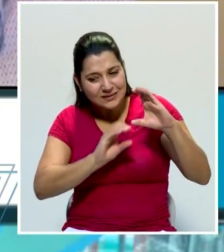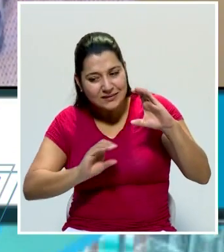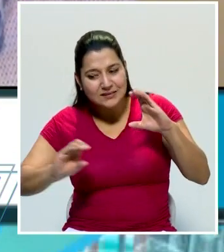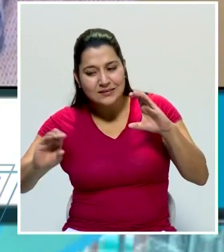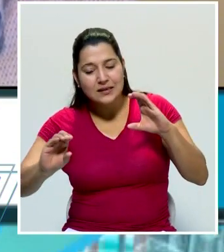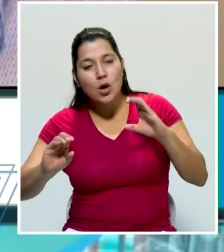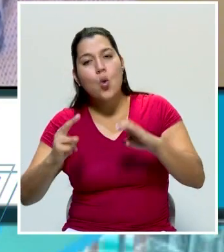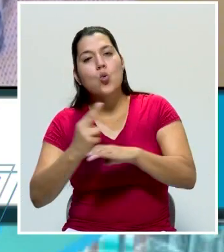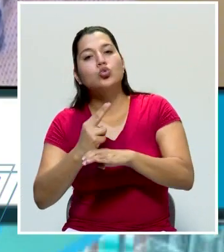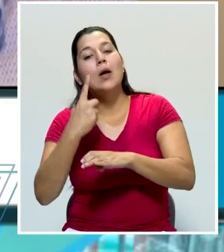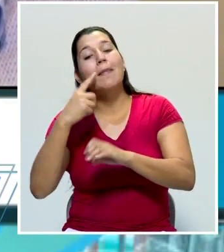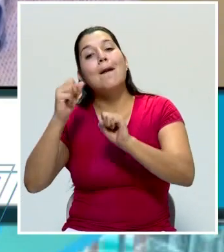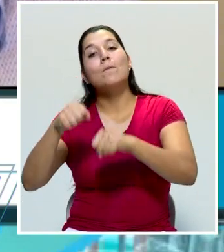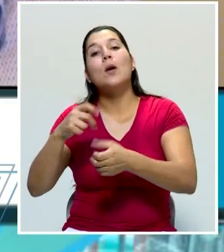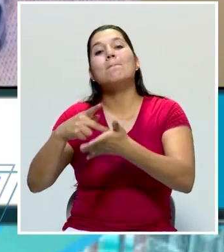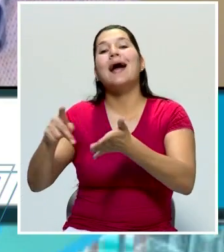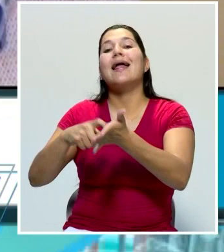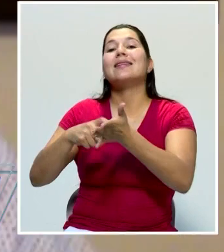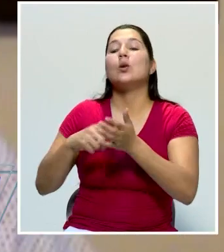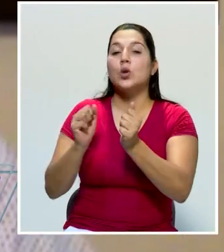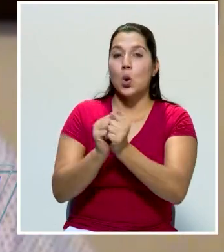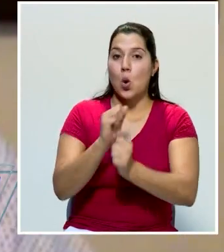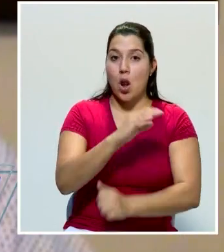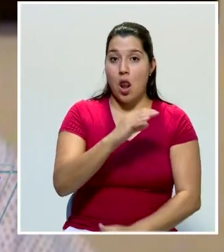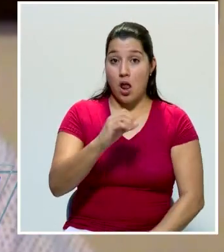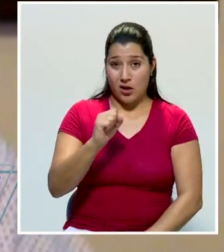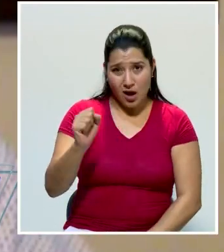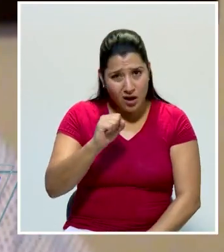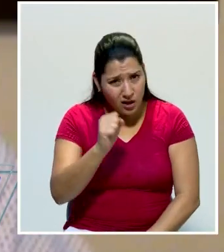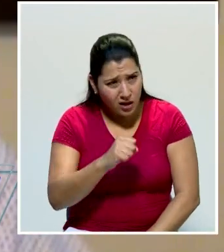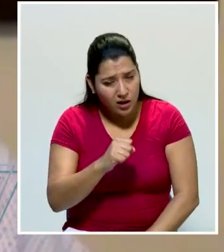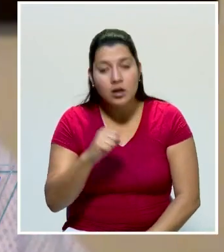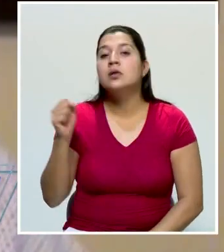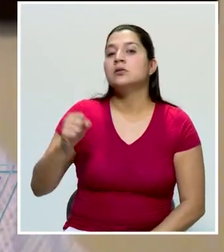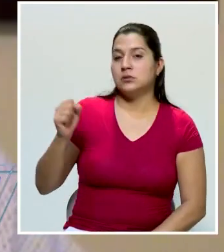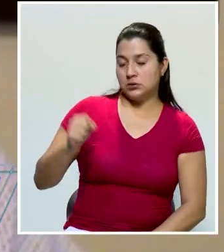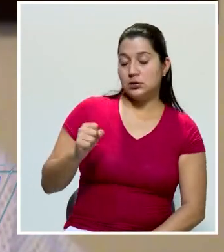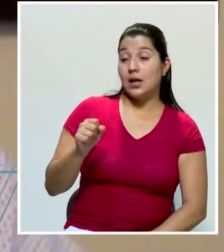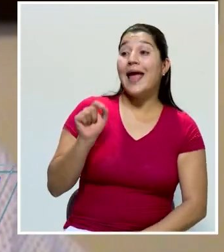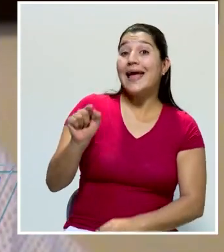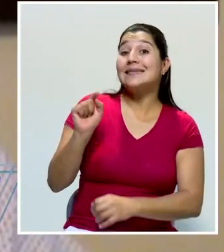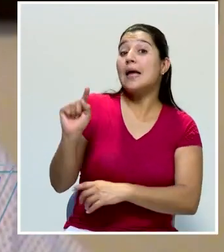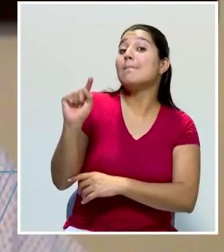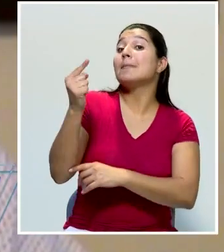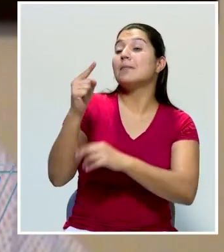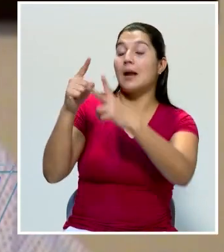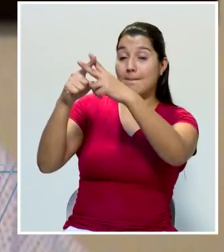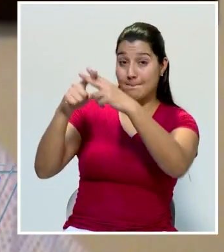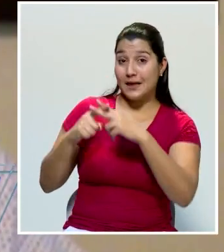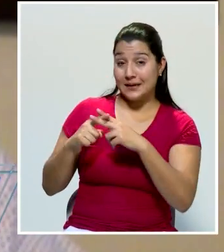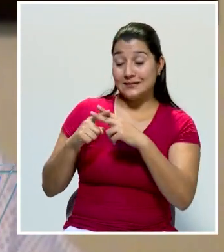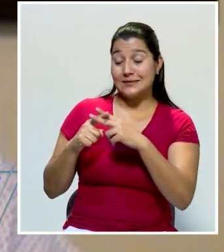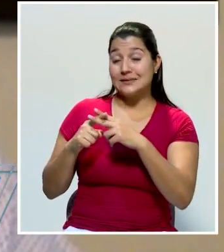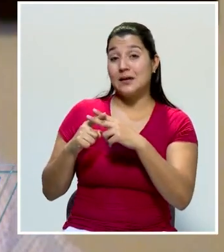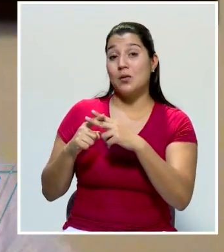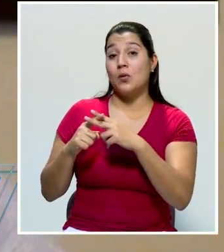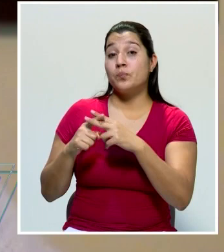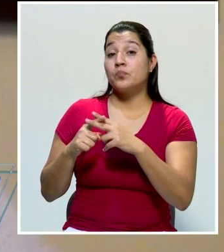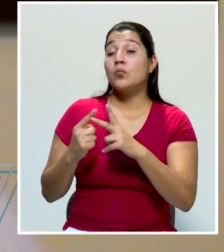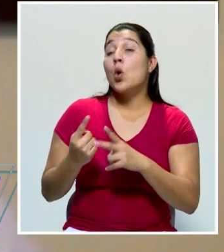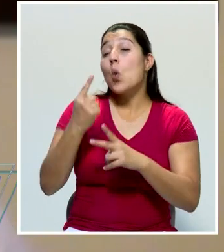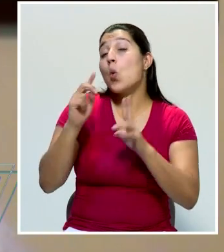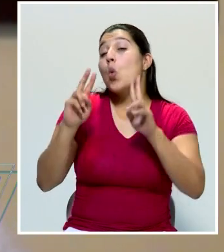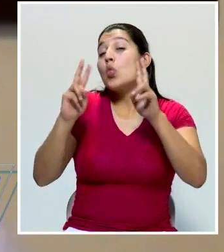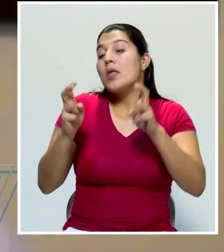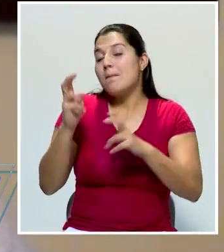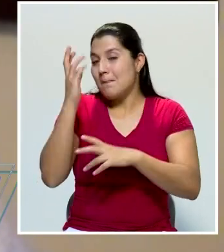Caja? Sí, cómo no. De hecho, en este primer crédito, una de las, digamos, de las preocupaciones